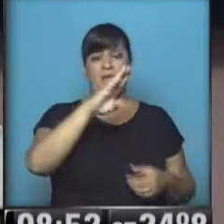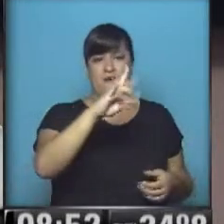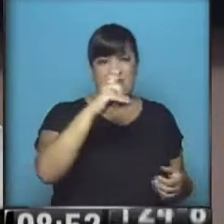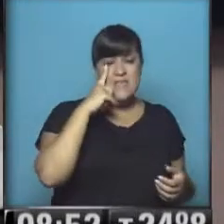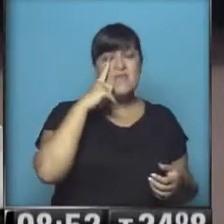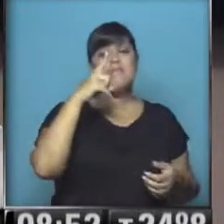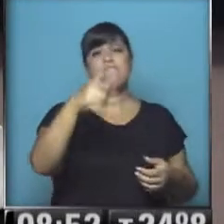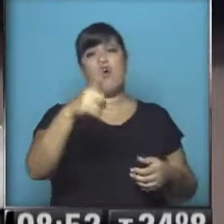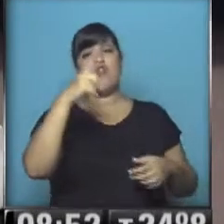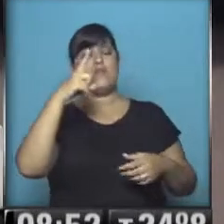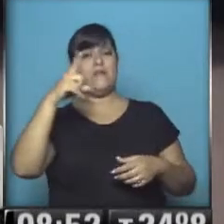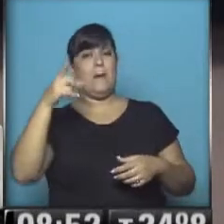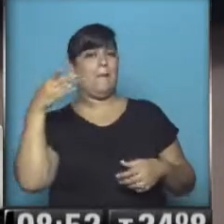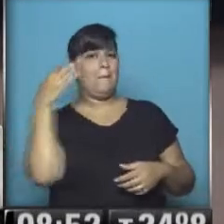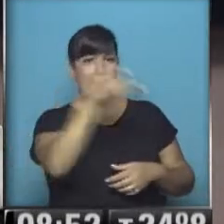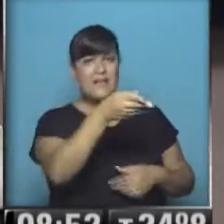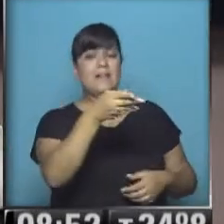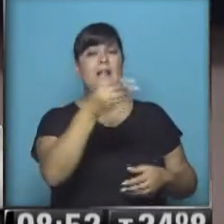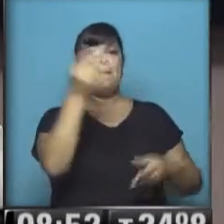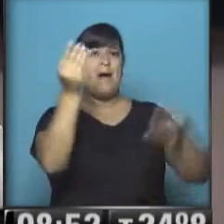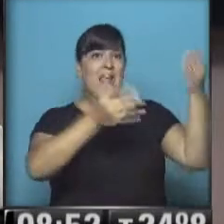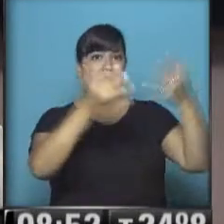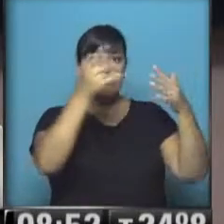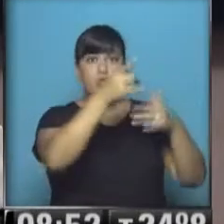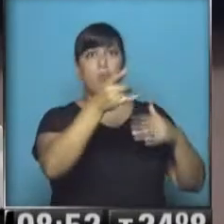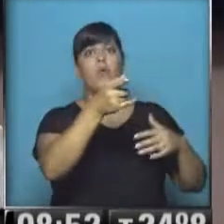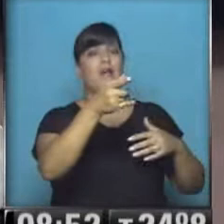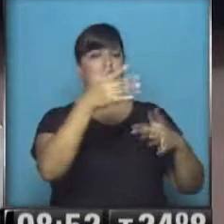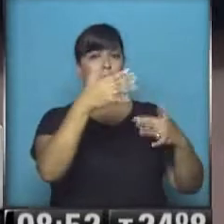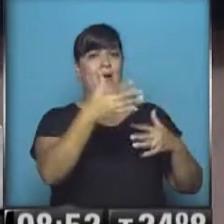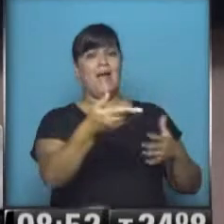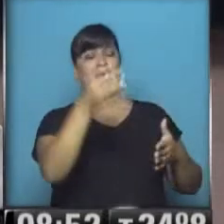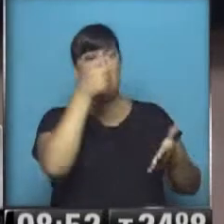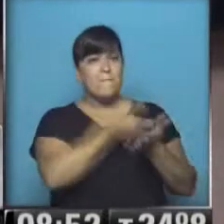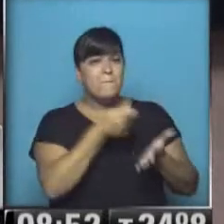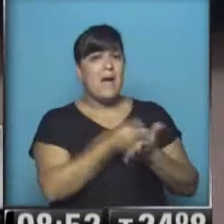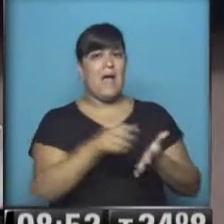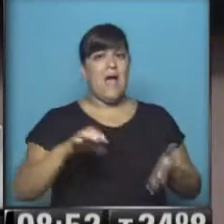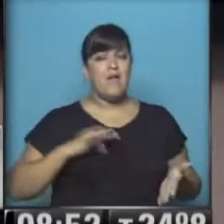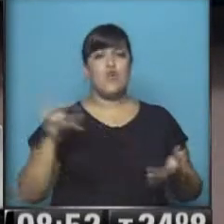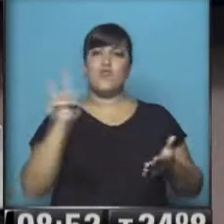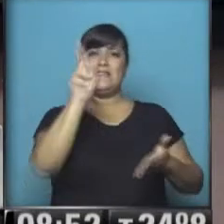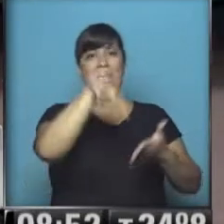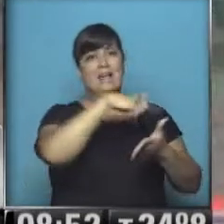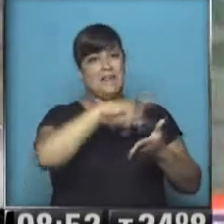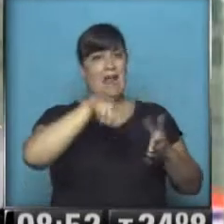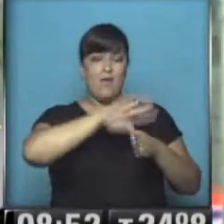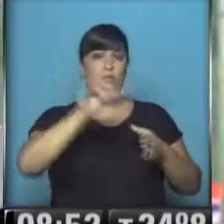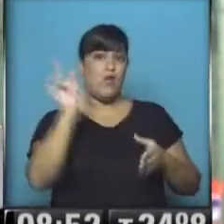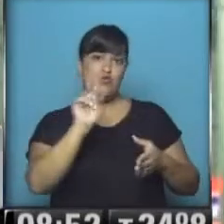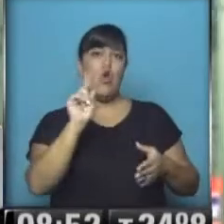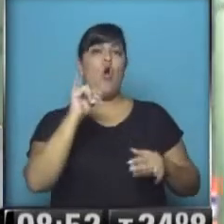están pidiendo de sacrificio el presupuesto para pagar los vencimientos año tras año que tampoco es que de cancelar de la deuda sino ir pagando